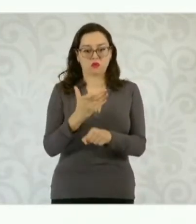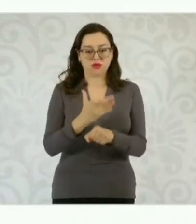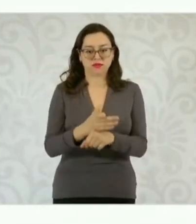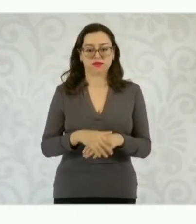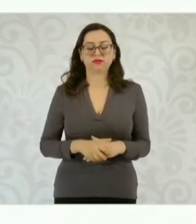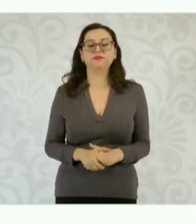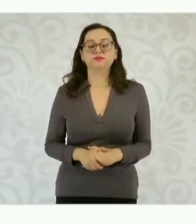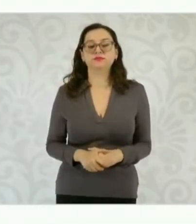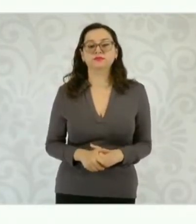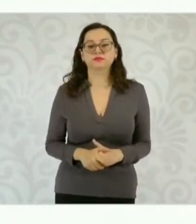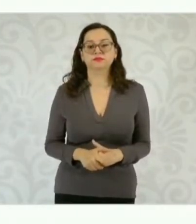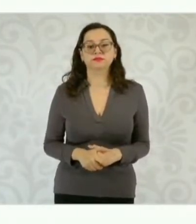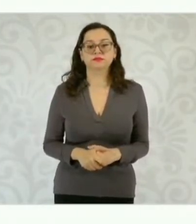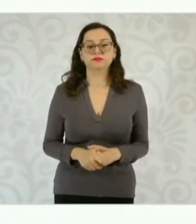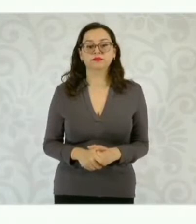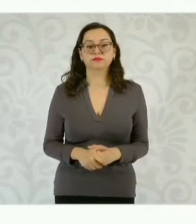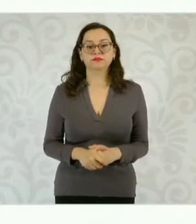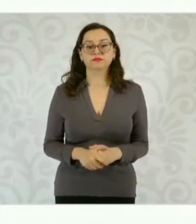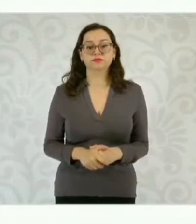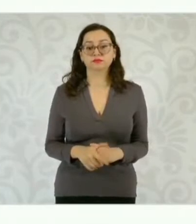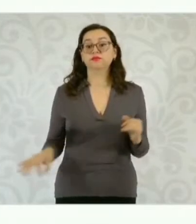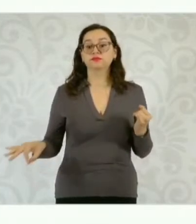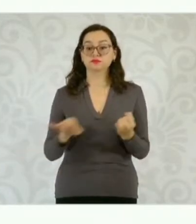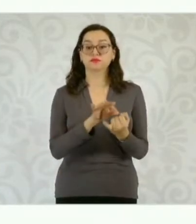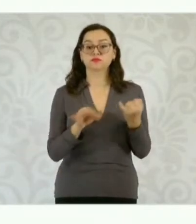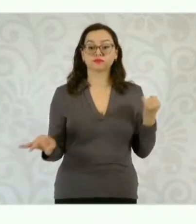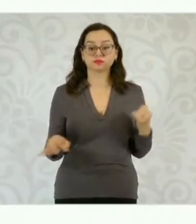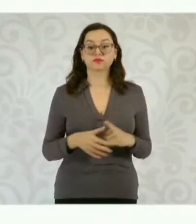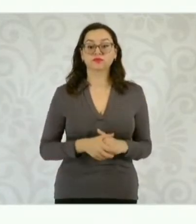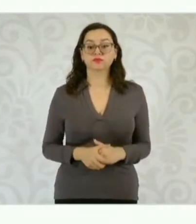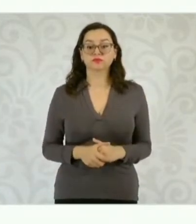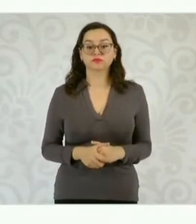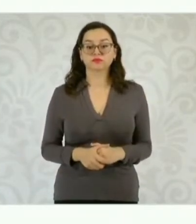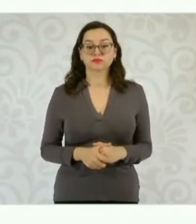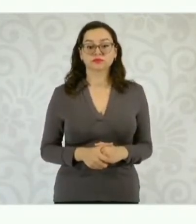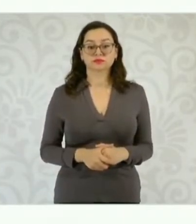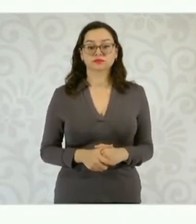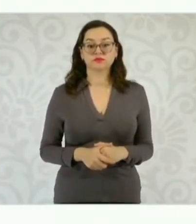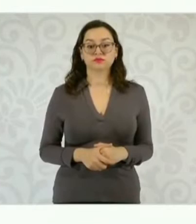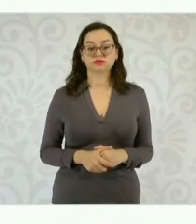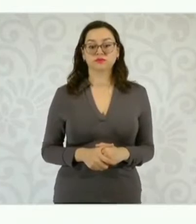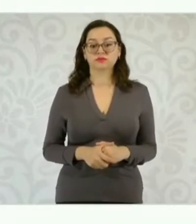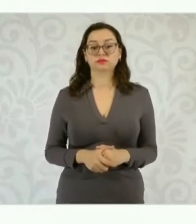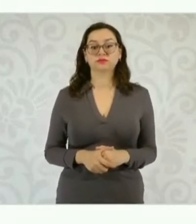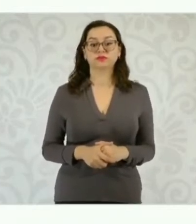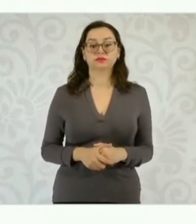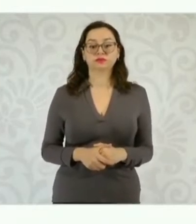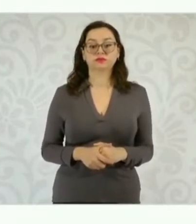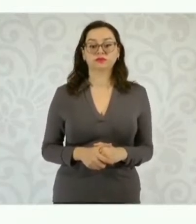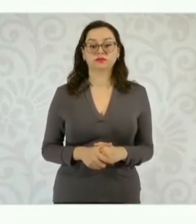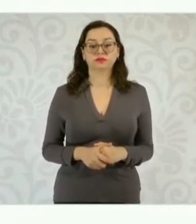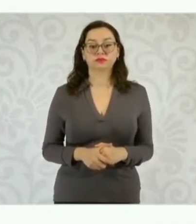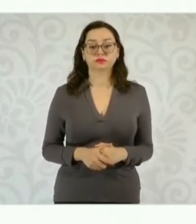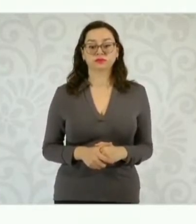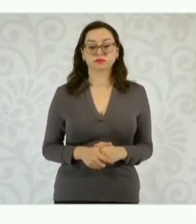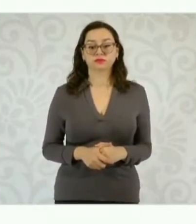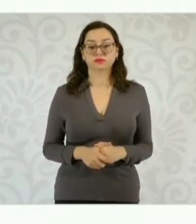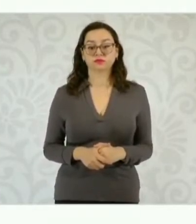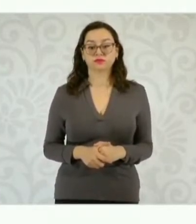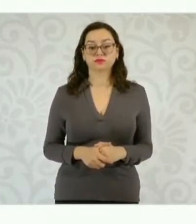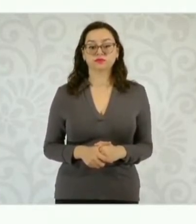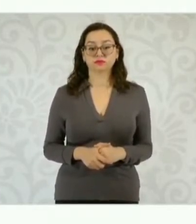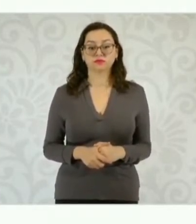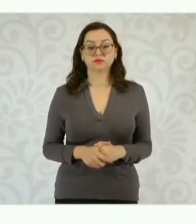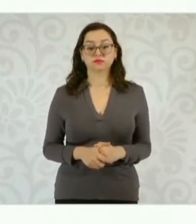Nacional de Salud. Siguiente. Y finalmente, a partir de esto, esta es la tendencia dentro del IMSS